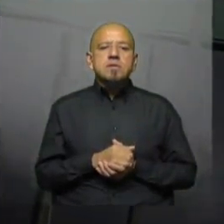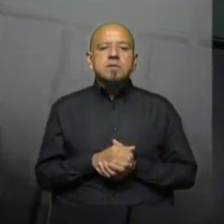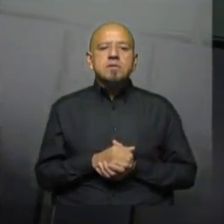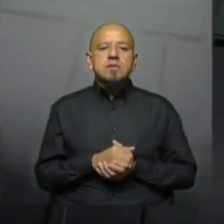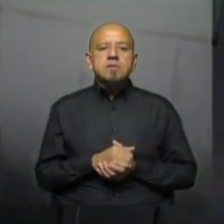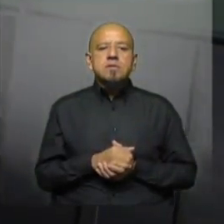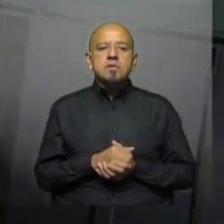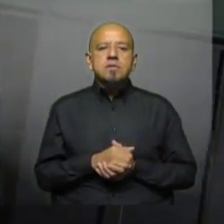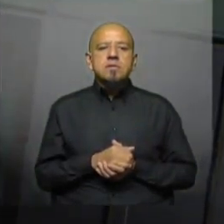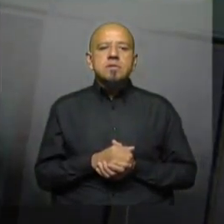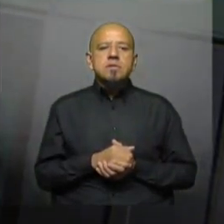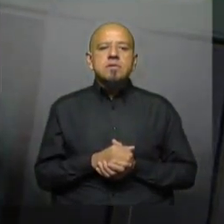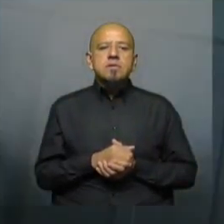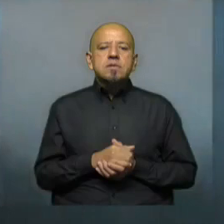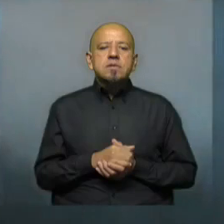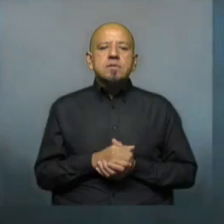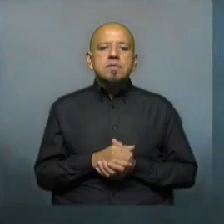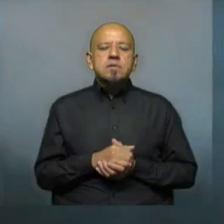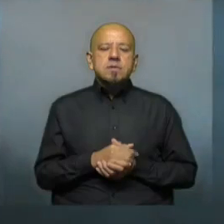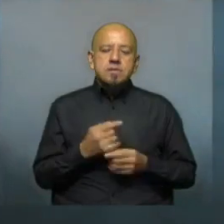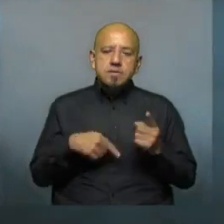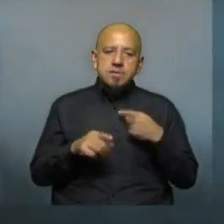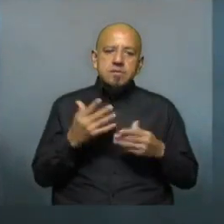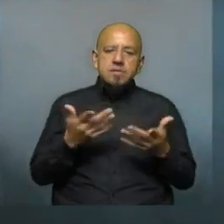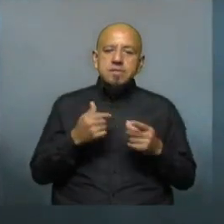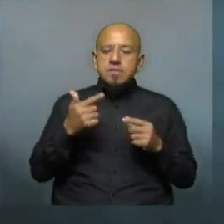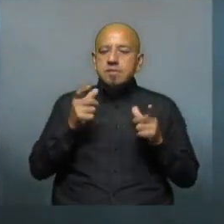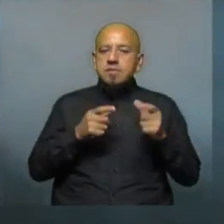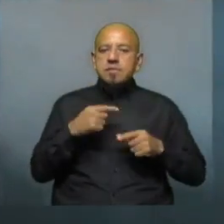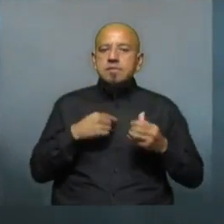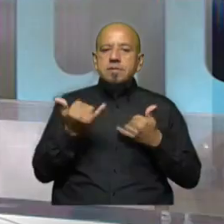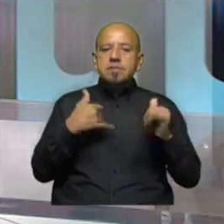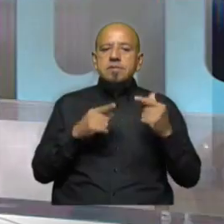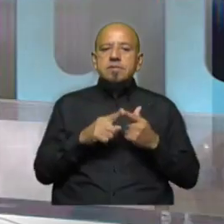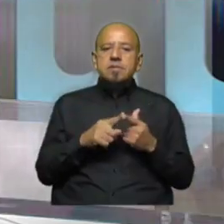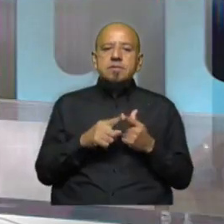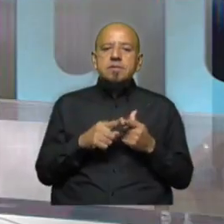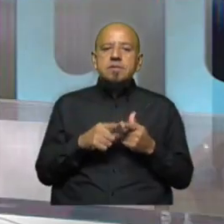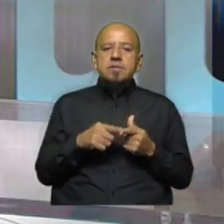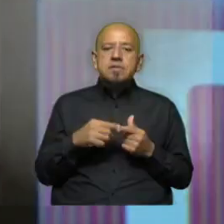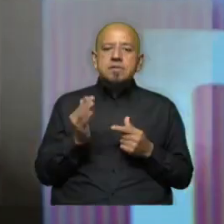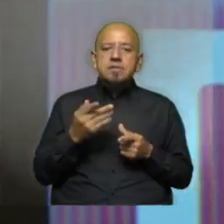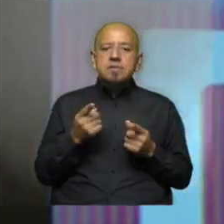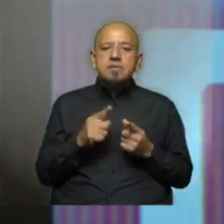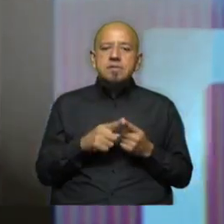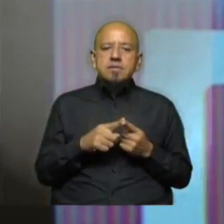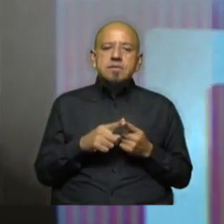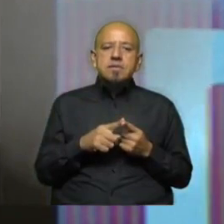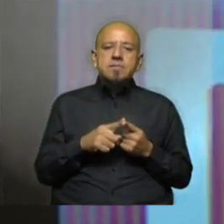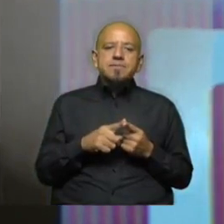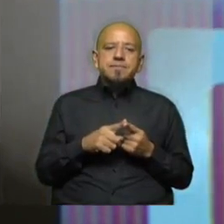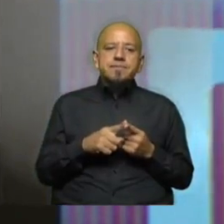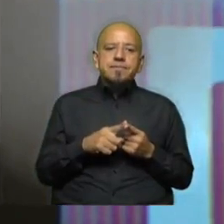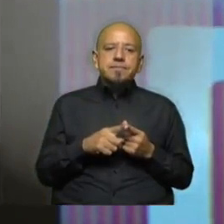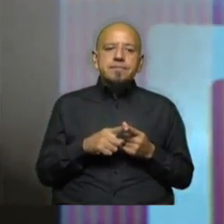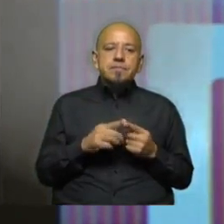Eso claro. Ahí se pone todo no, mal. Mirá, lo estás cerrando mal. Estás con la información equivocada. El productor periodístico ahí falló. Estás